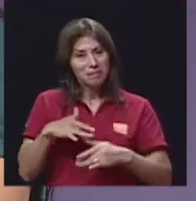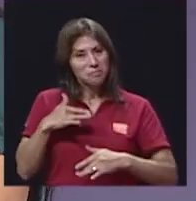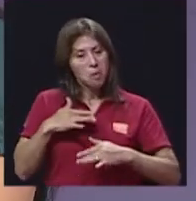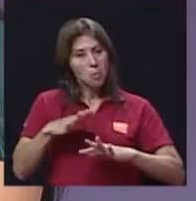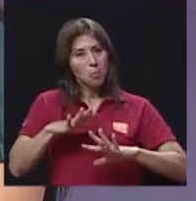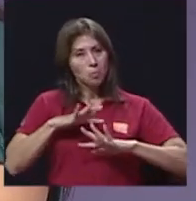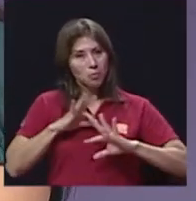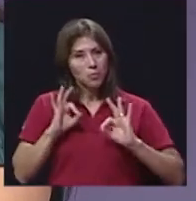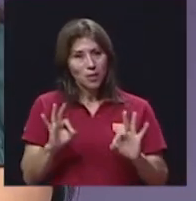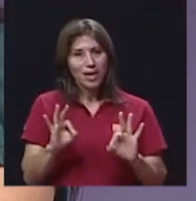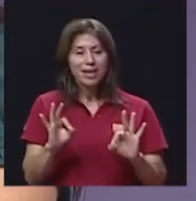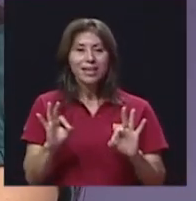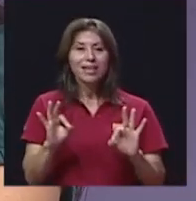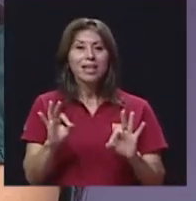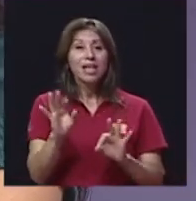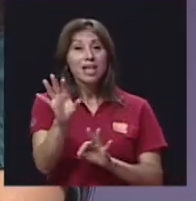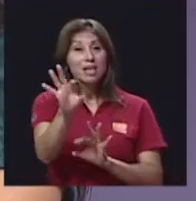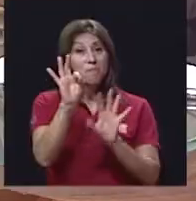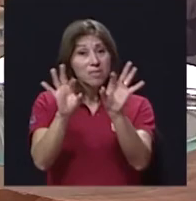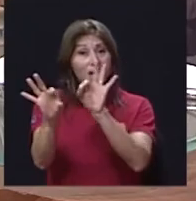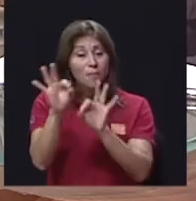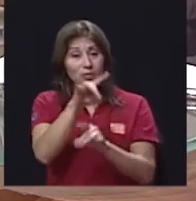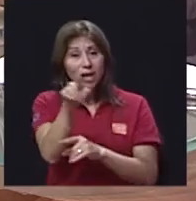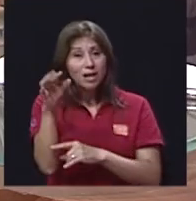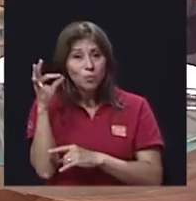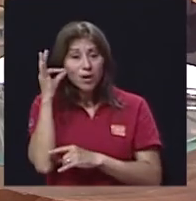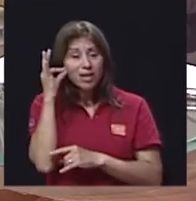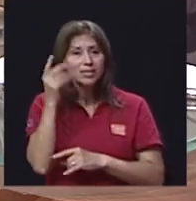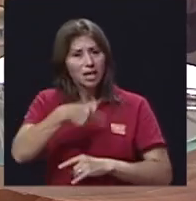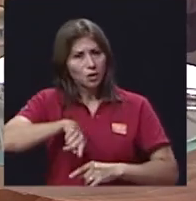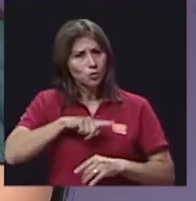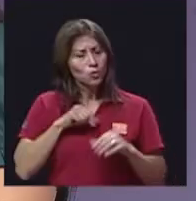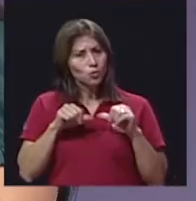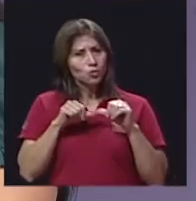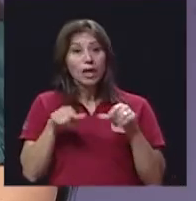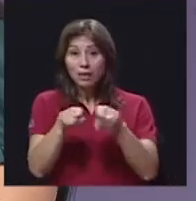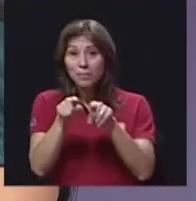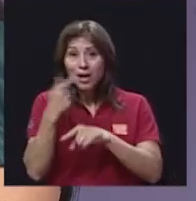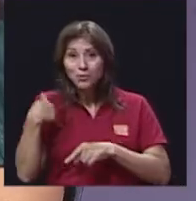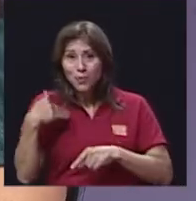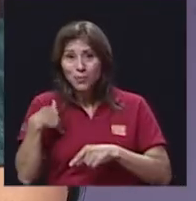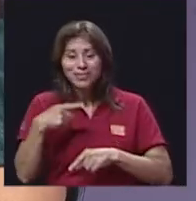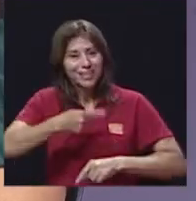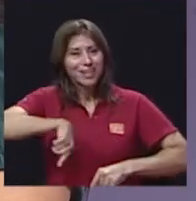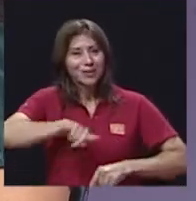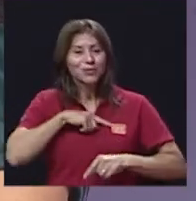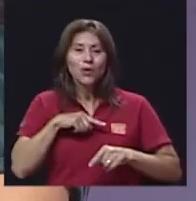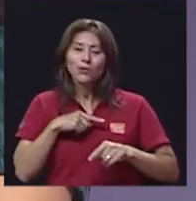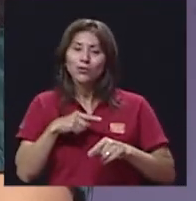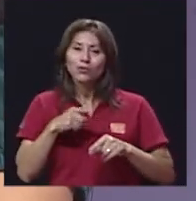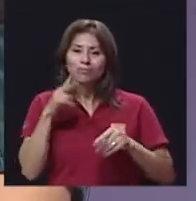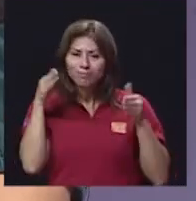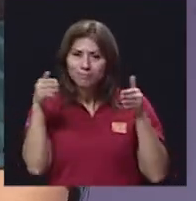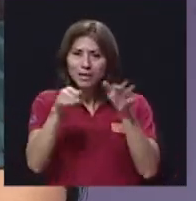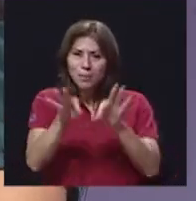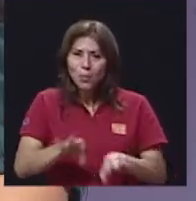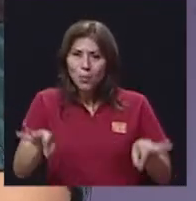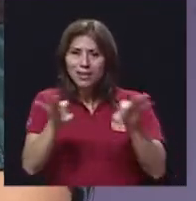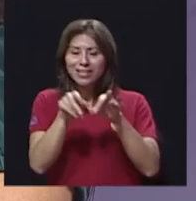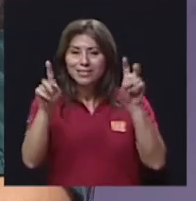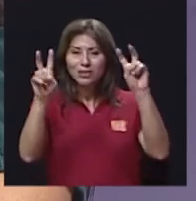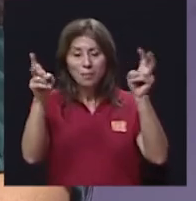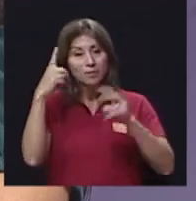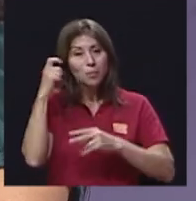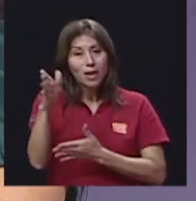súper bien invitamos a las mujeres a que les sigamos dando y en los hombres también que les sigamos dando importancia a este tipo de temas